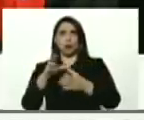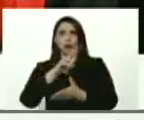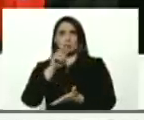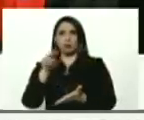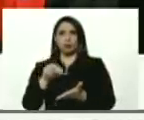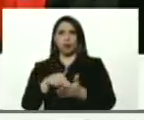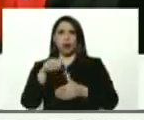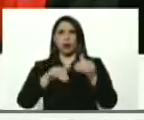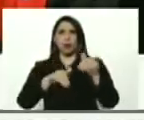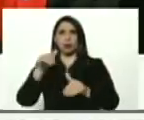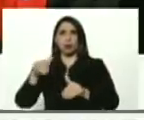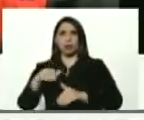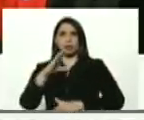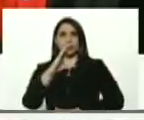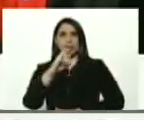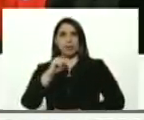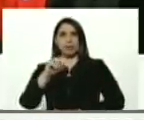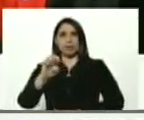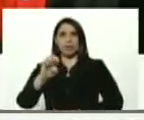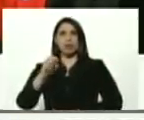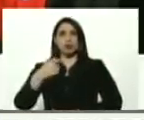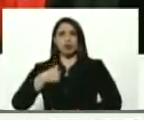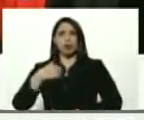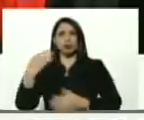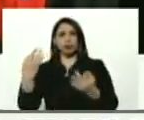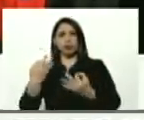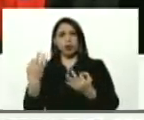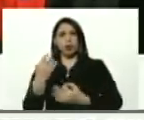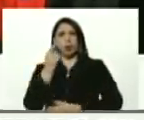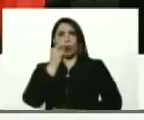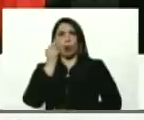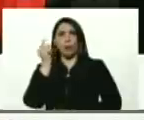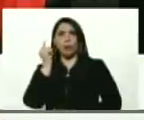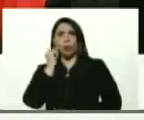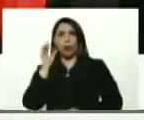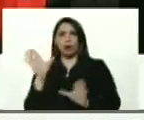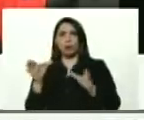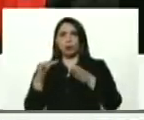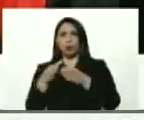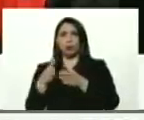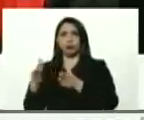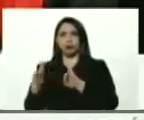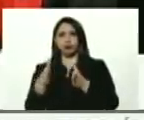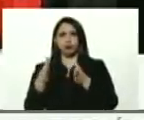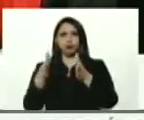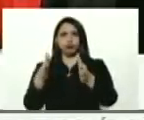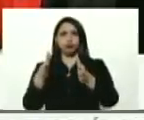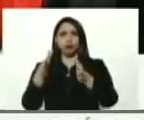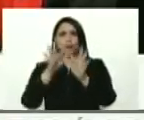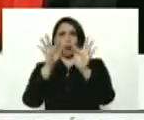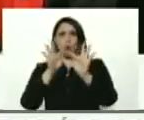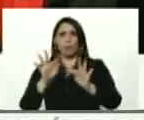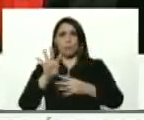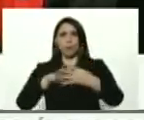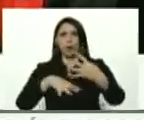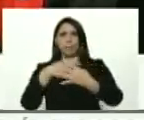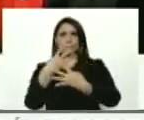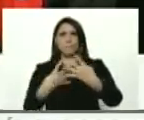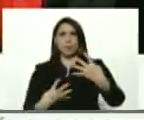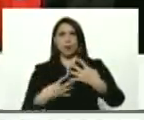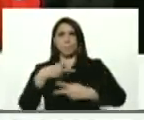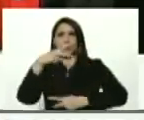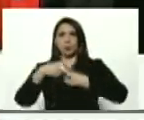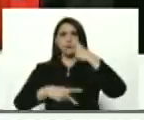electoral. Estoy seguro que este grupo de hombres y mujeres conducirá de manera transparente el tan anhelado